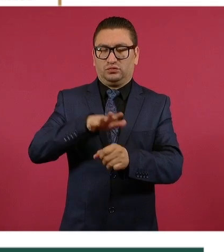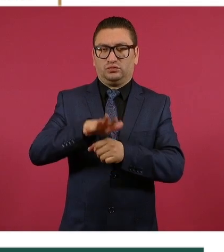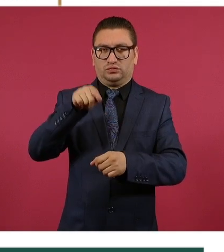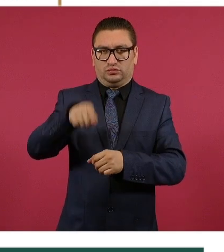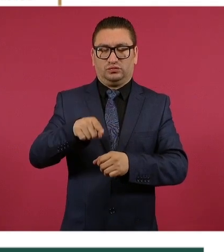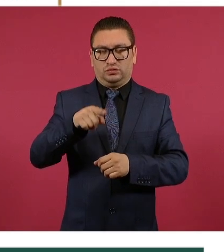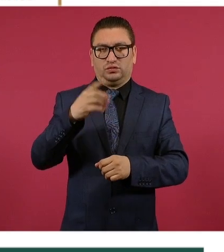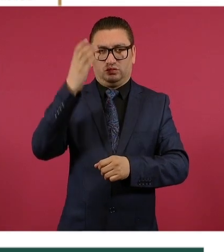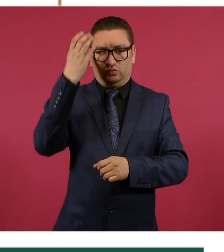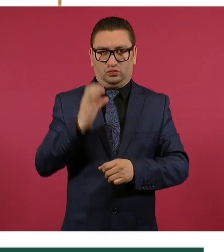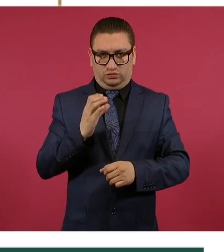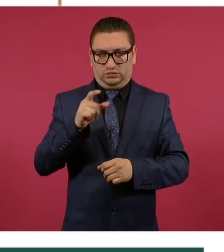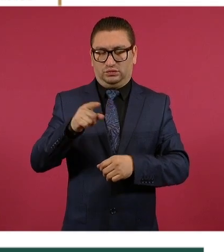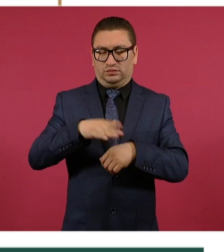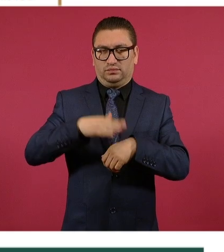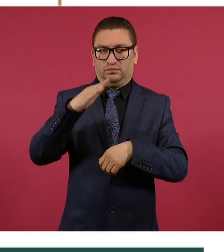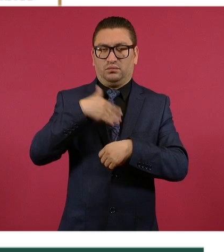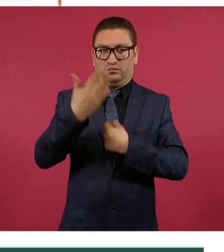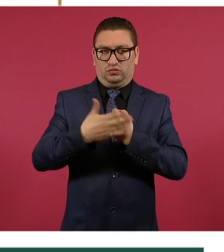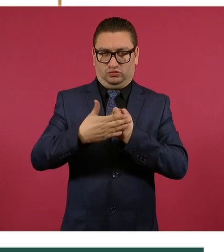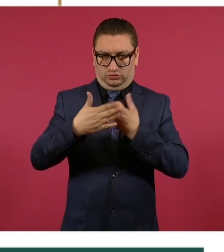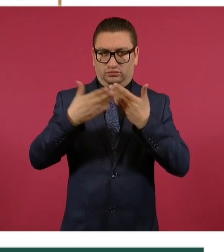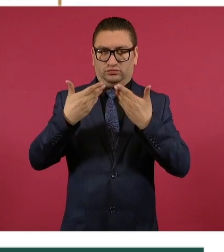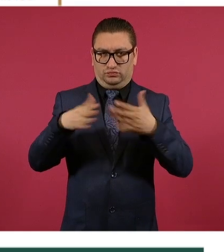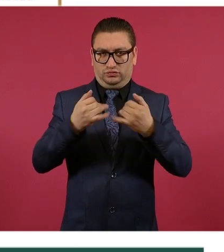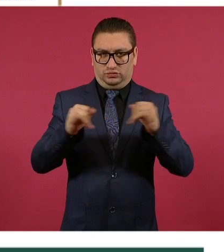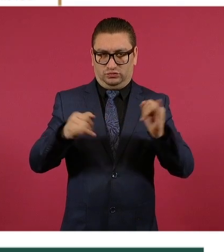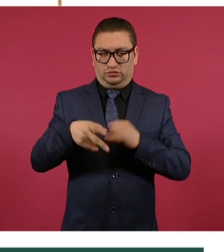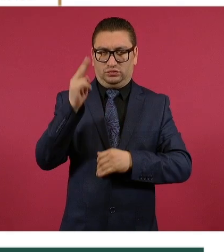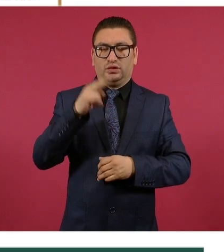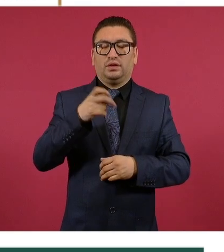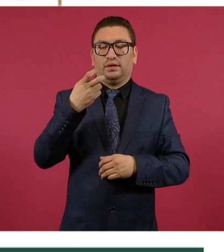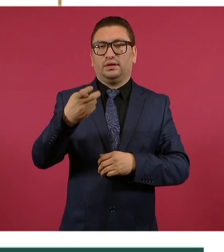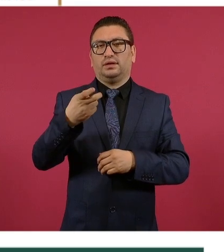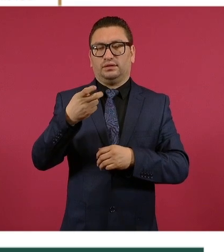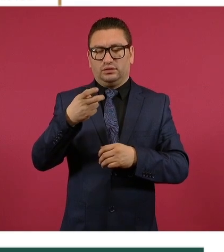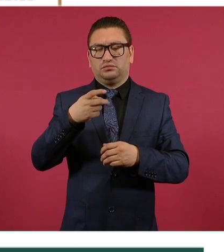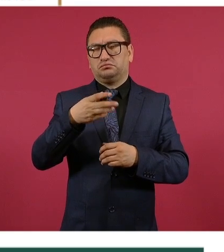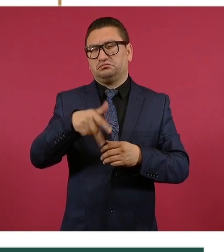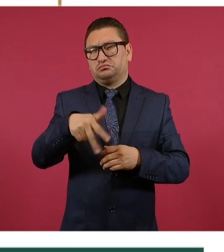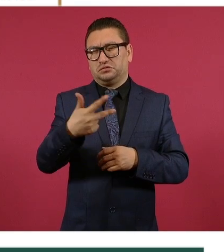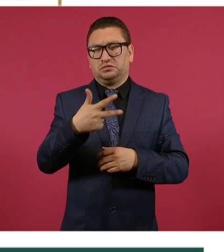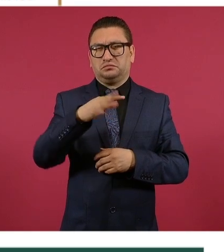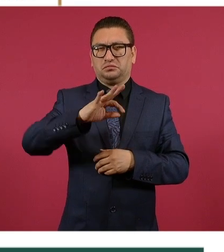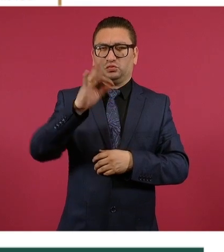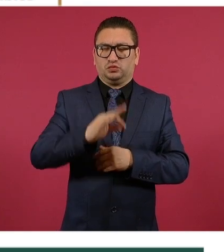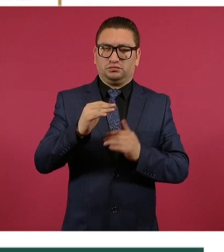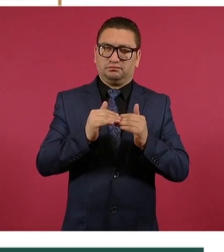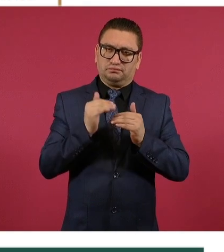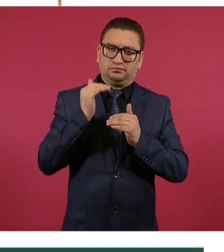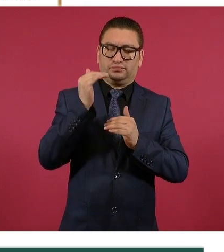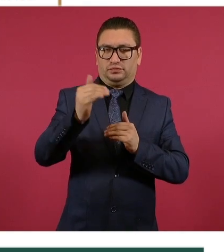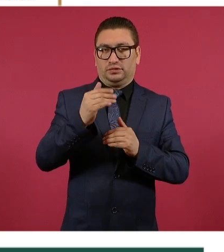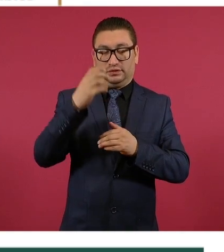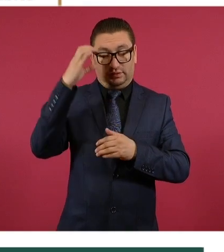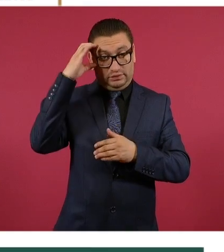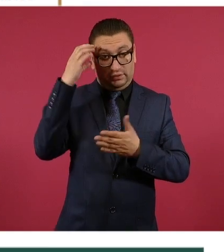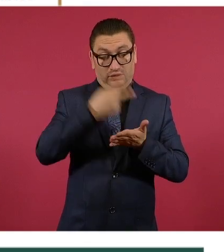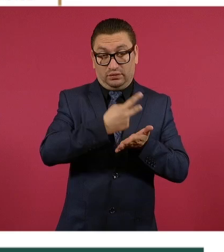de Culiacán, que está por entrar en operaciones, y se ha incrementado un 13% el número de las